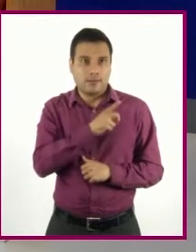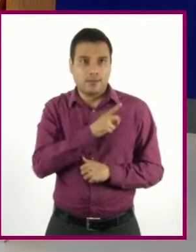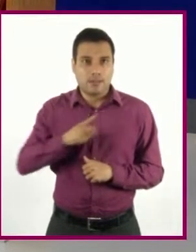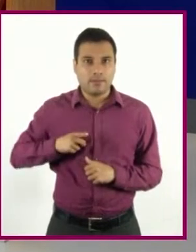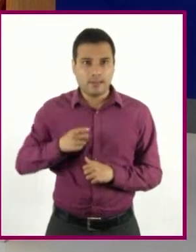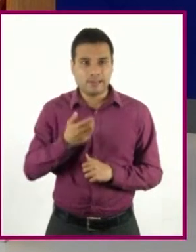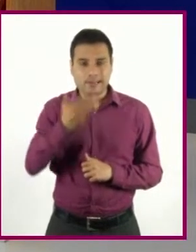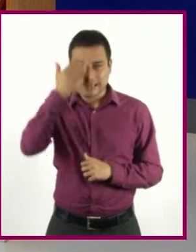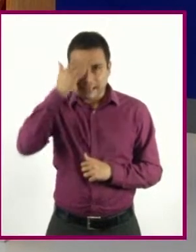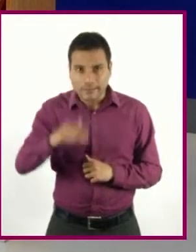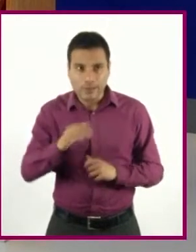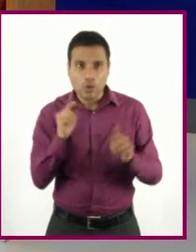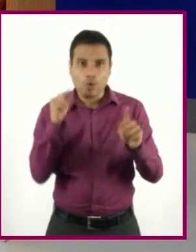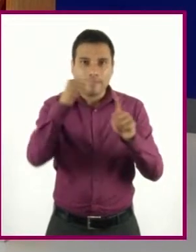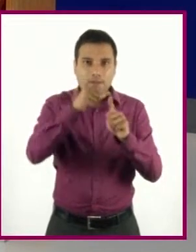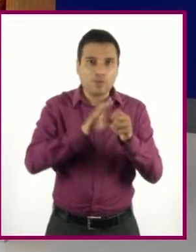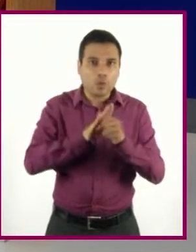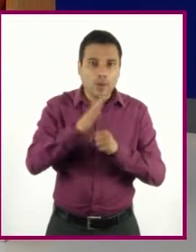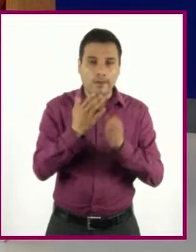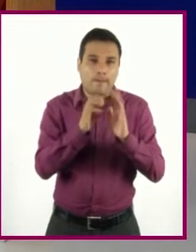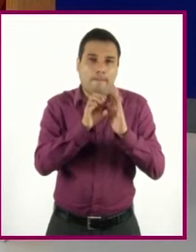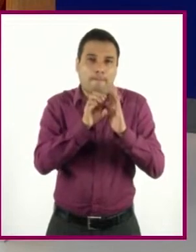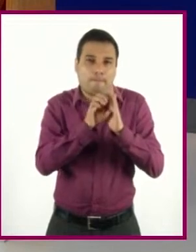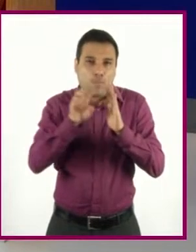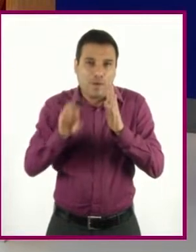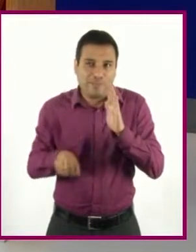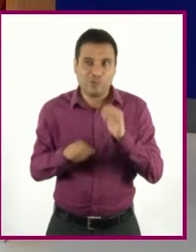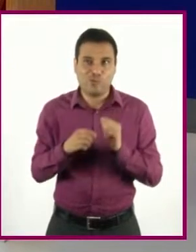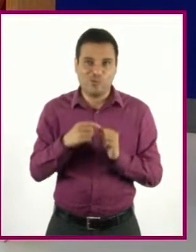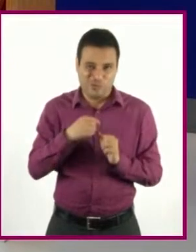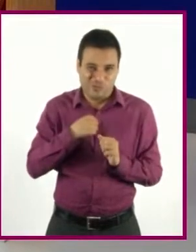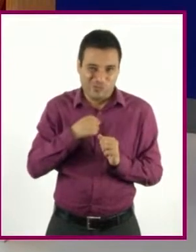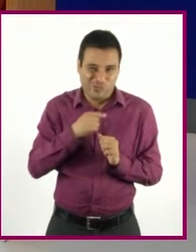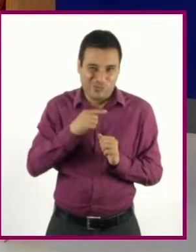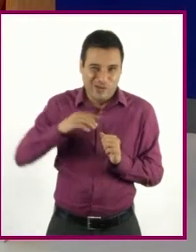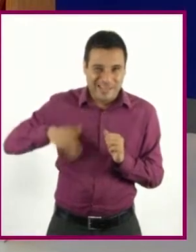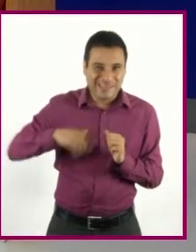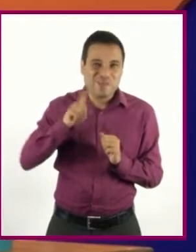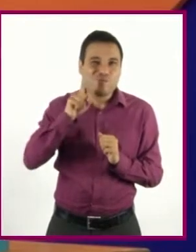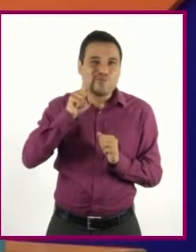o le pasa como a mí, con mi vecina enfermera.